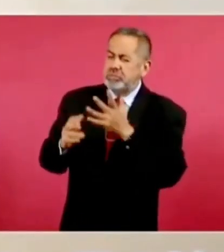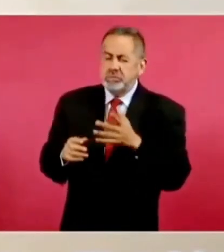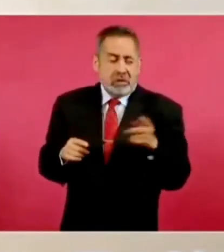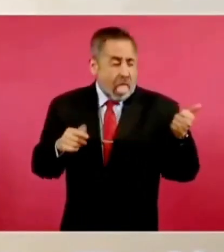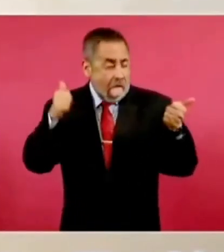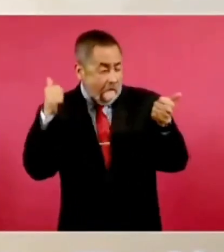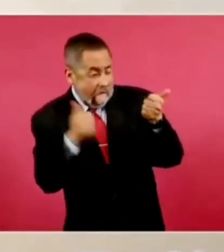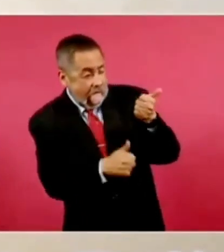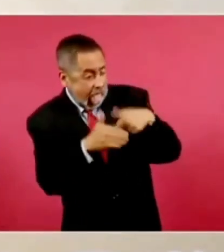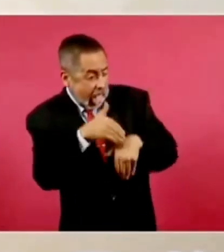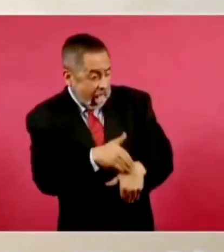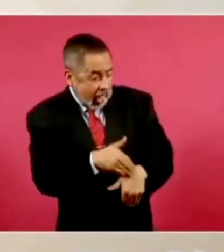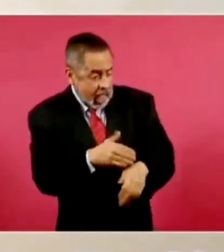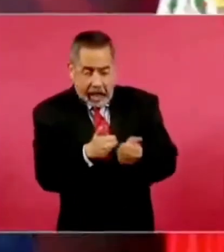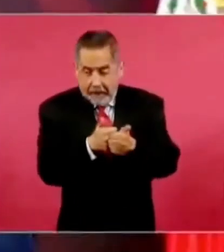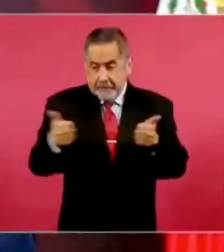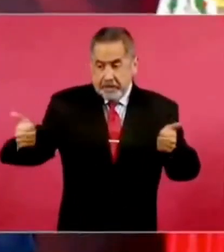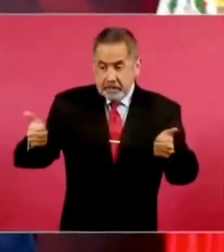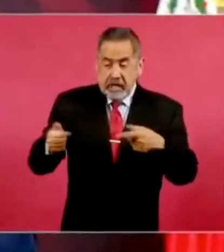déspota español?